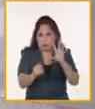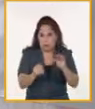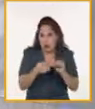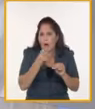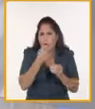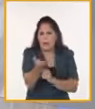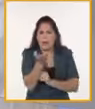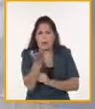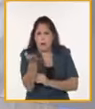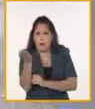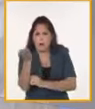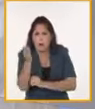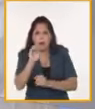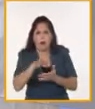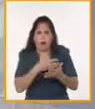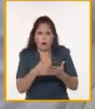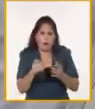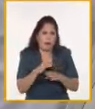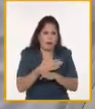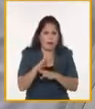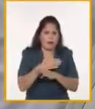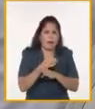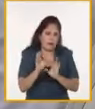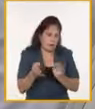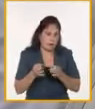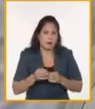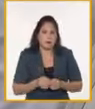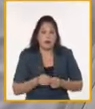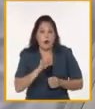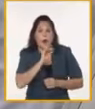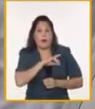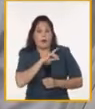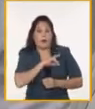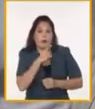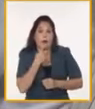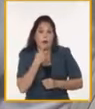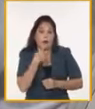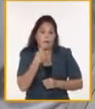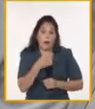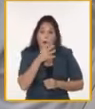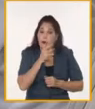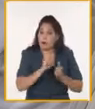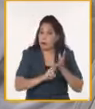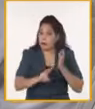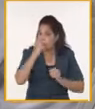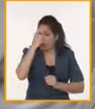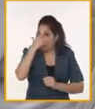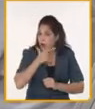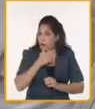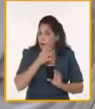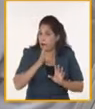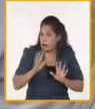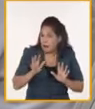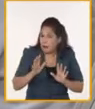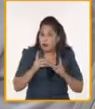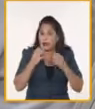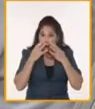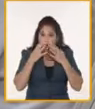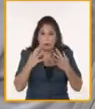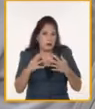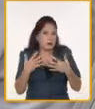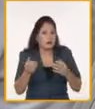y hacer sus ofertas eso eso responde un poco a un diputado que insistía mucho creo que era de ci de Ávila de la necesidad